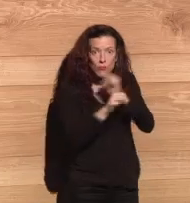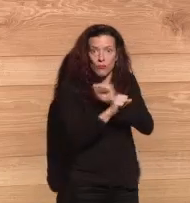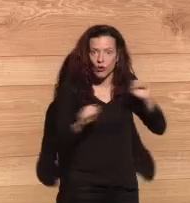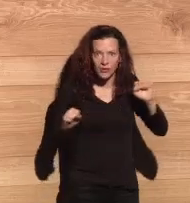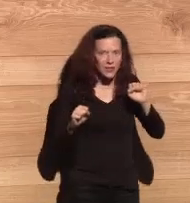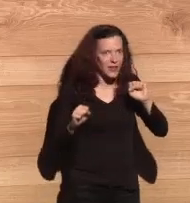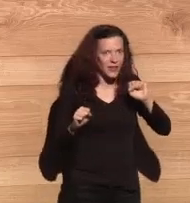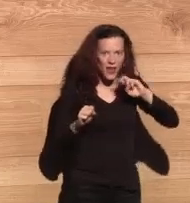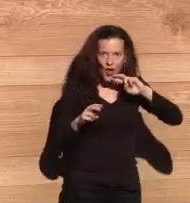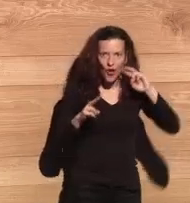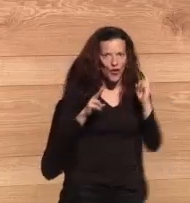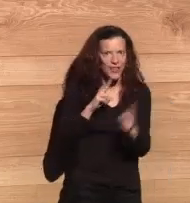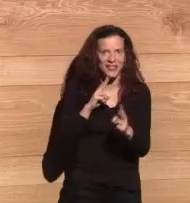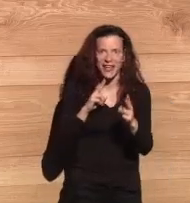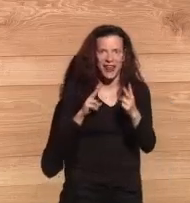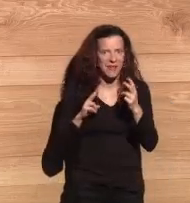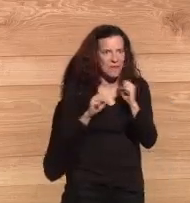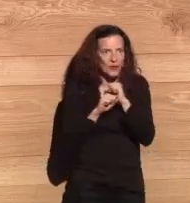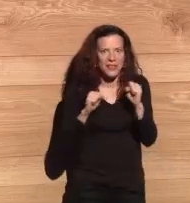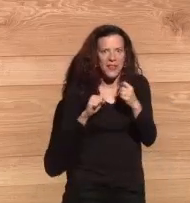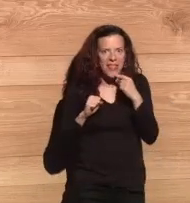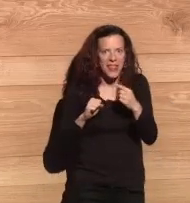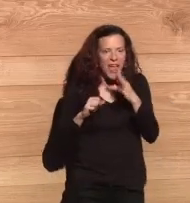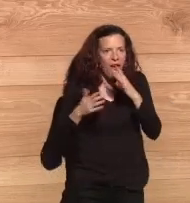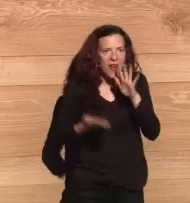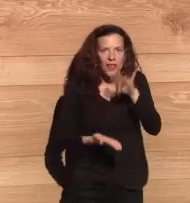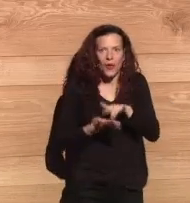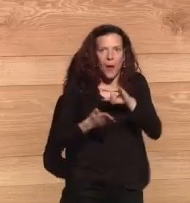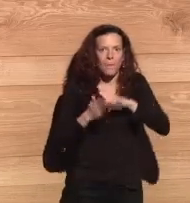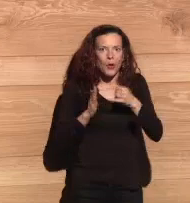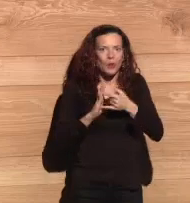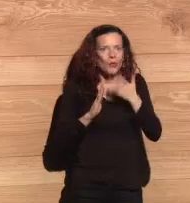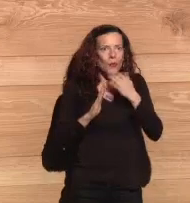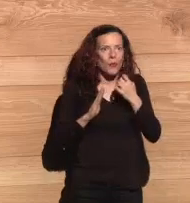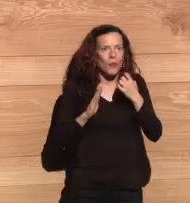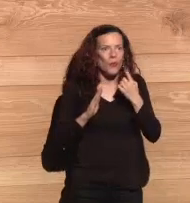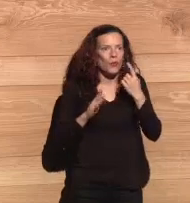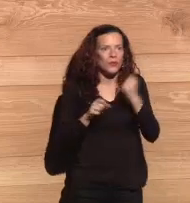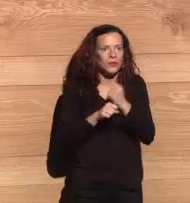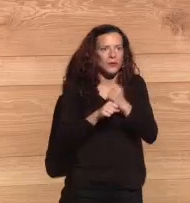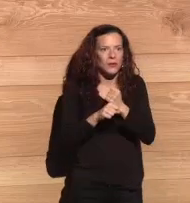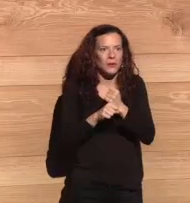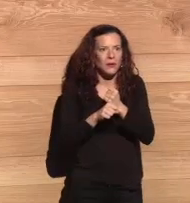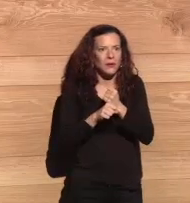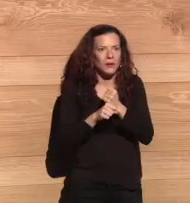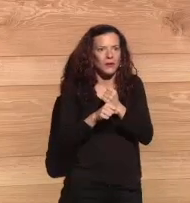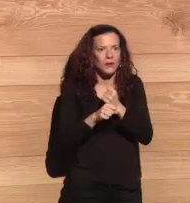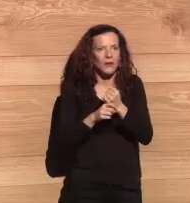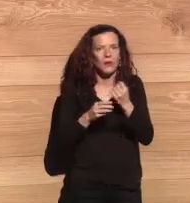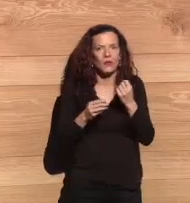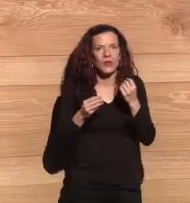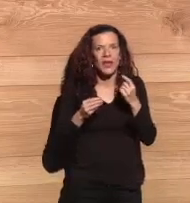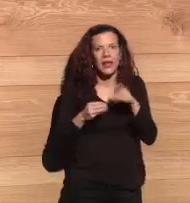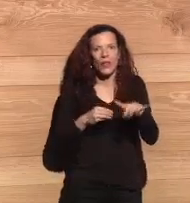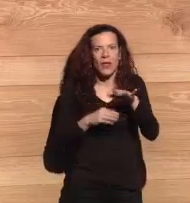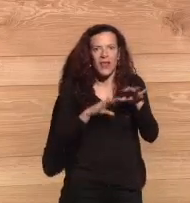hubiera podido decir que ahora estoy, por ejemplo, haciendo fotos, un trabajo con los navajos en Arizona,